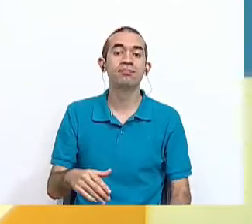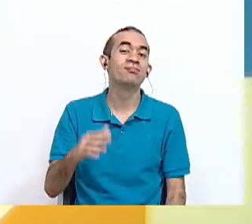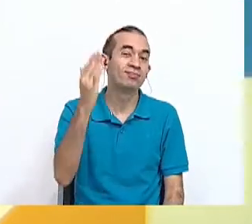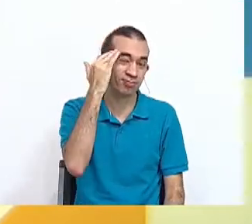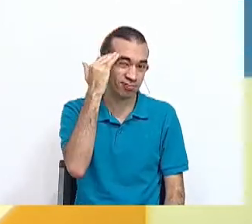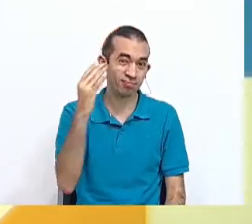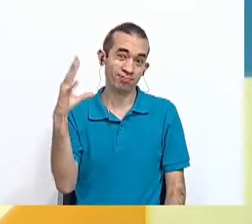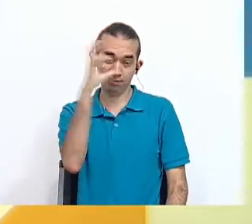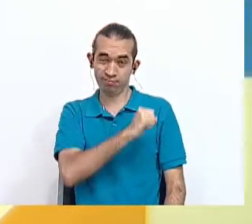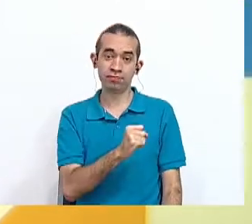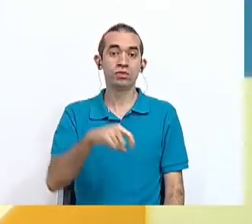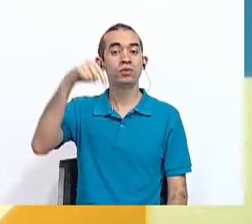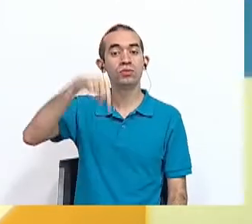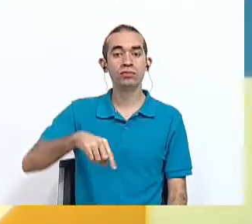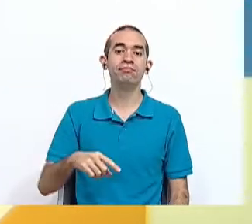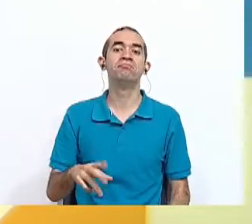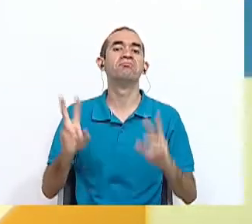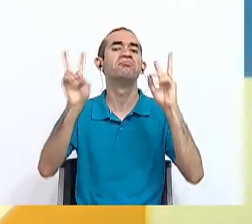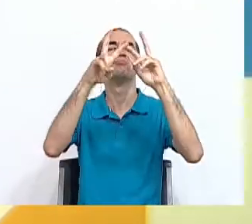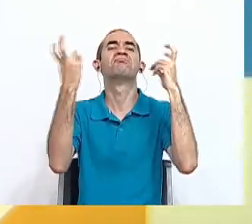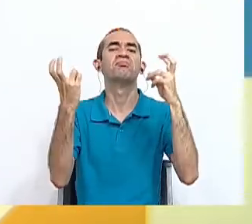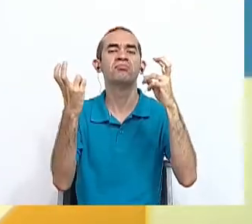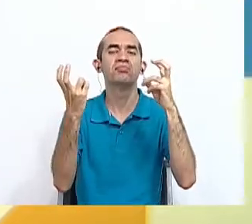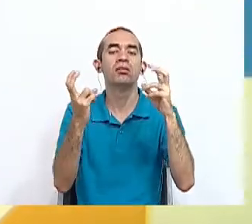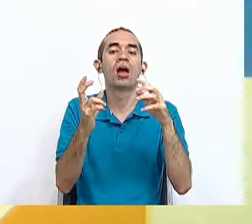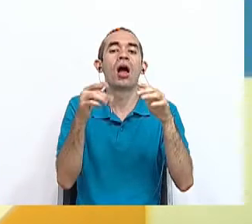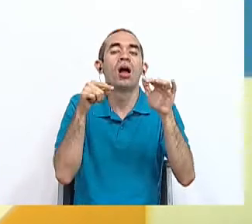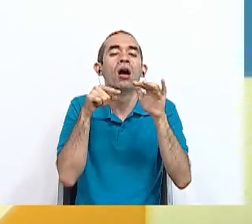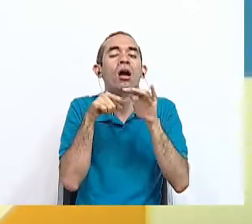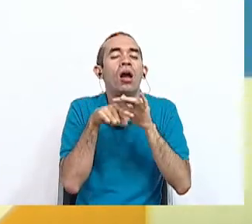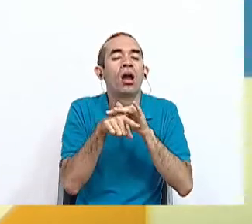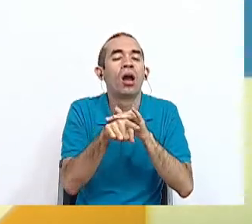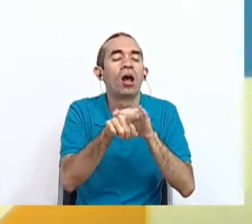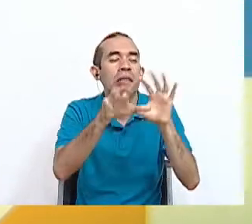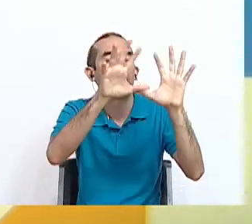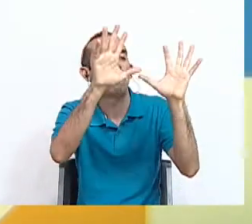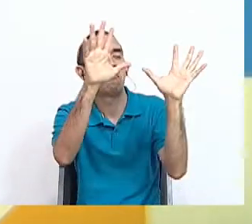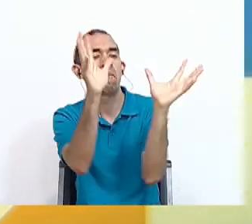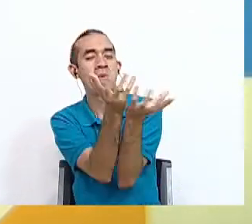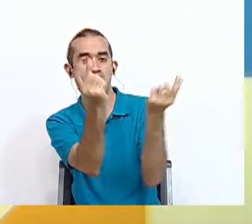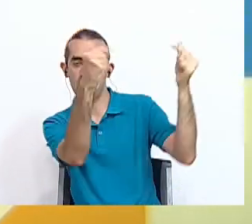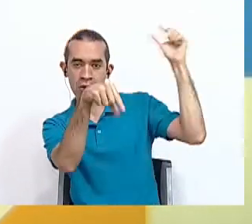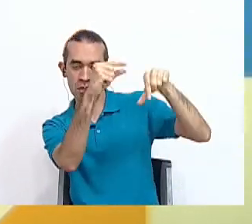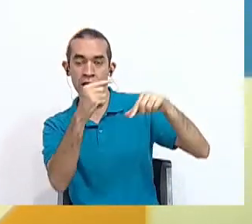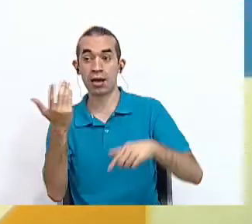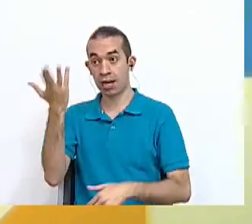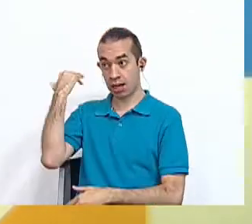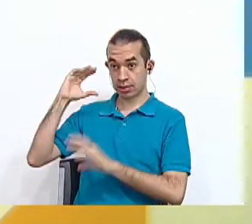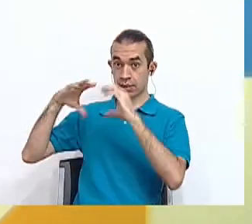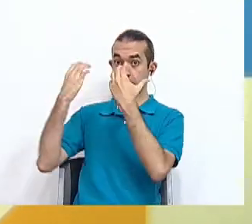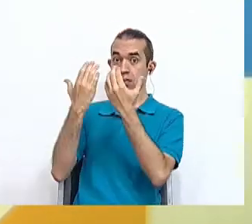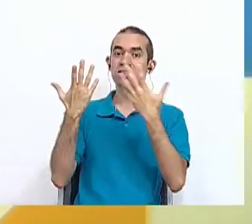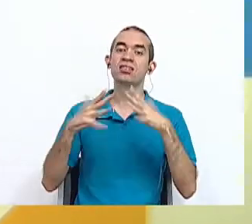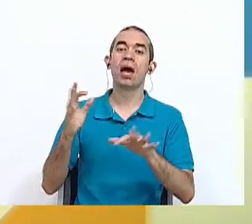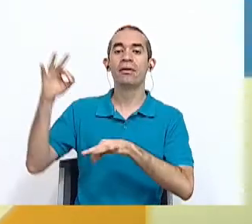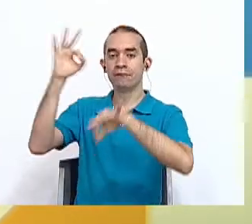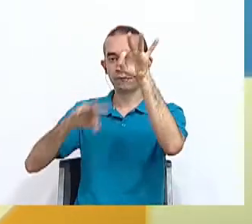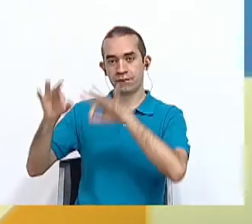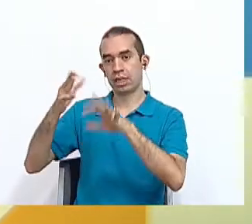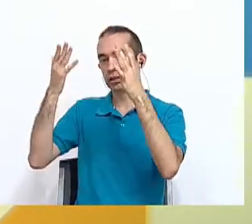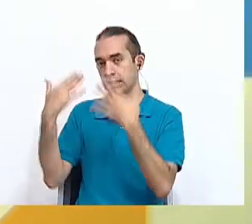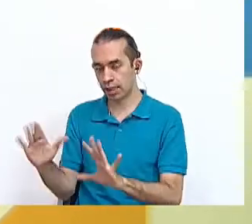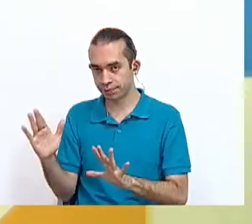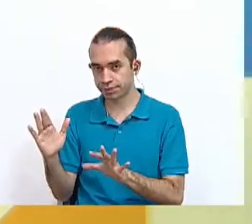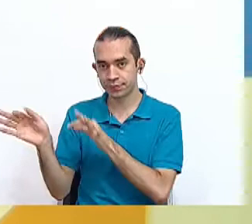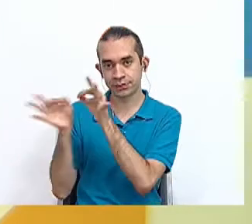dando cuenta, vamos a entrar al mundo de la química. En clases anteriores hemos estado hablando un poquito de la física,